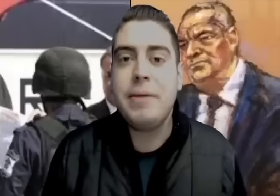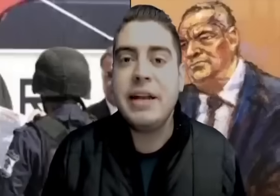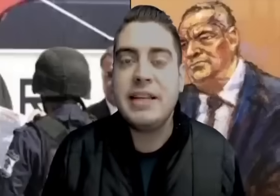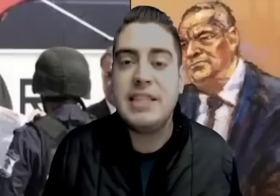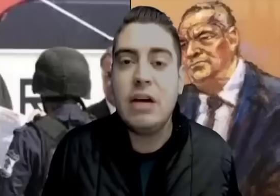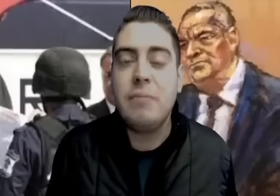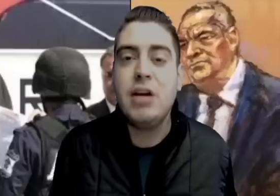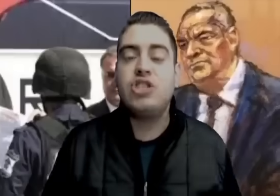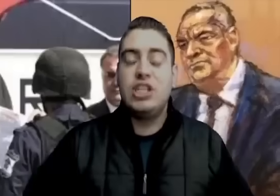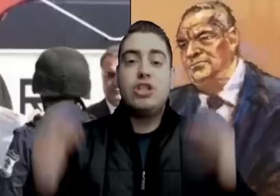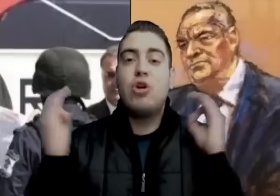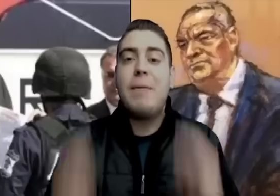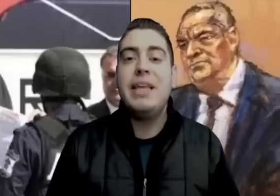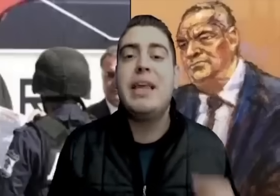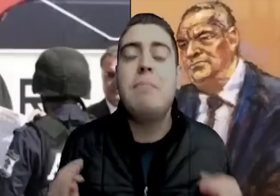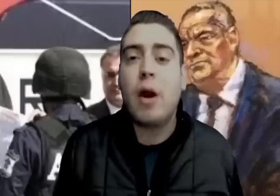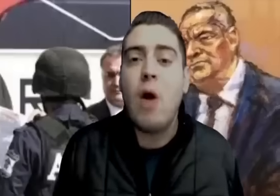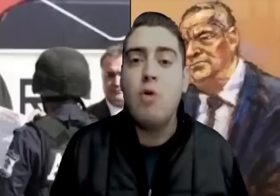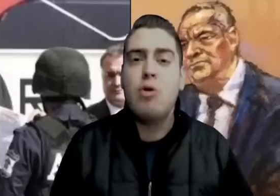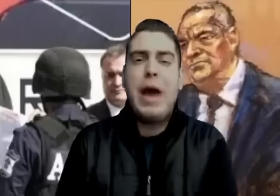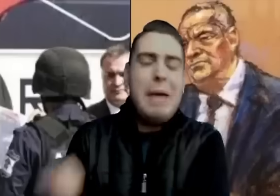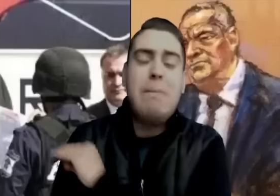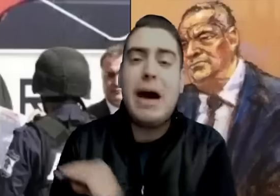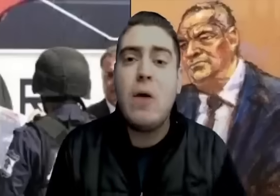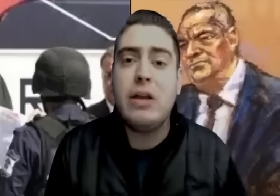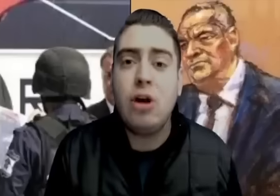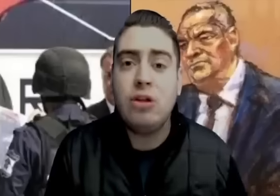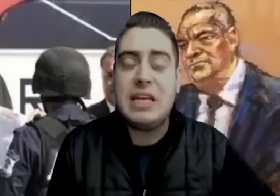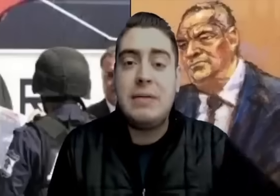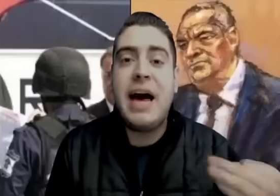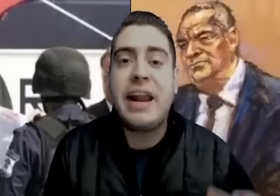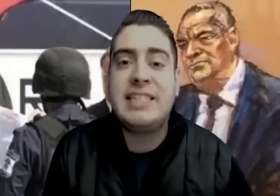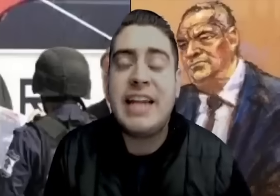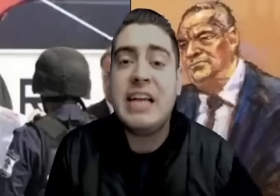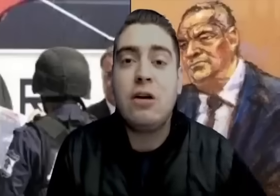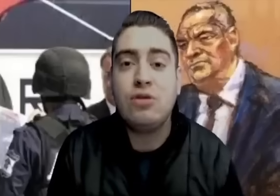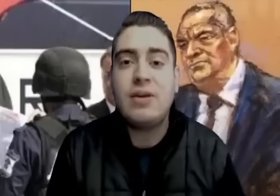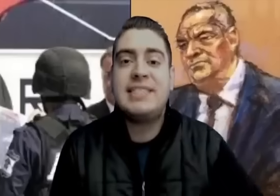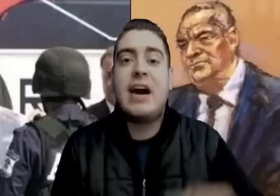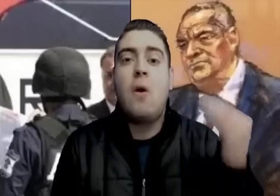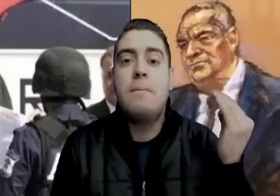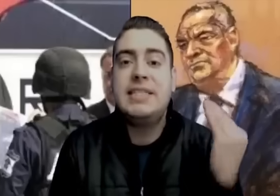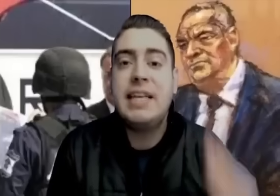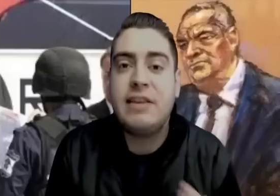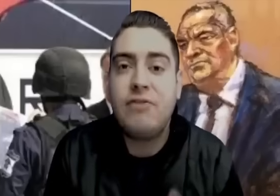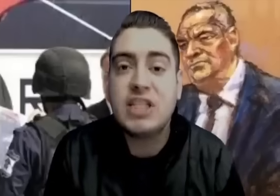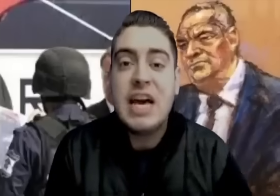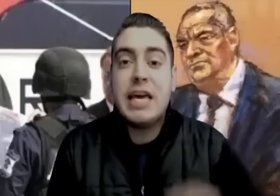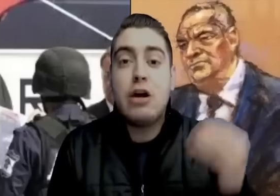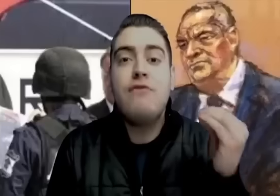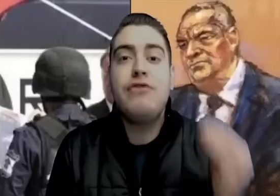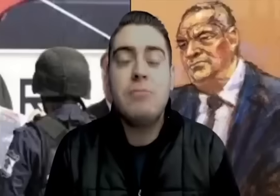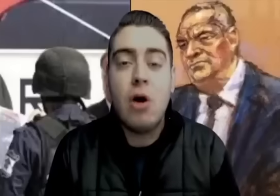Ya cantó el primer testigo, amigos, y no solamente embarró a uno, embarró a todos y va a arrastrar incluso hasta con Vicente